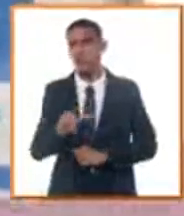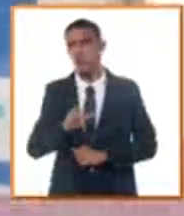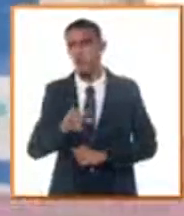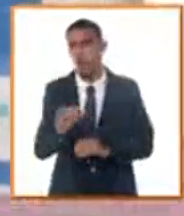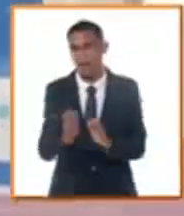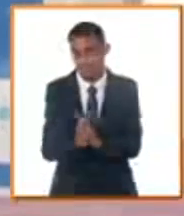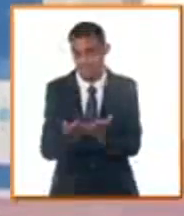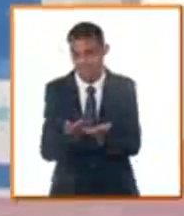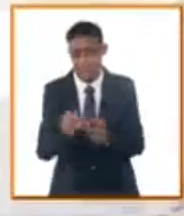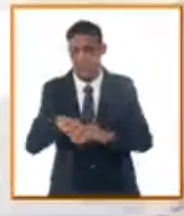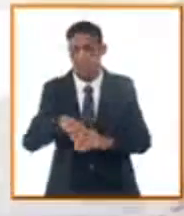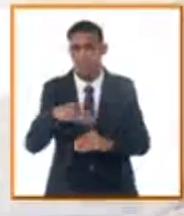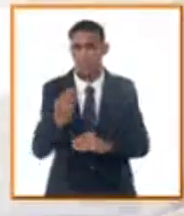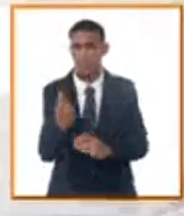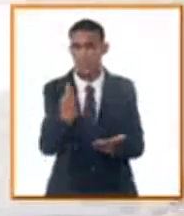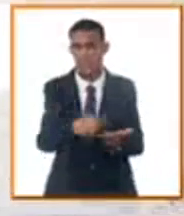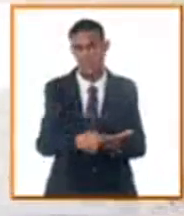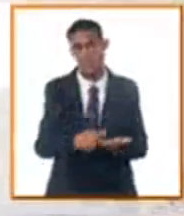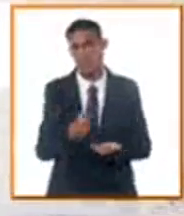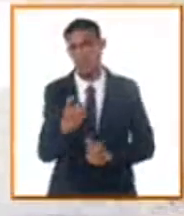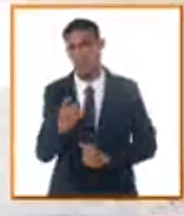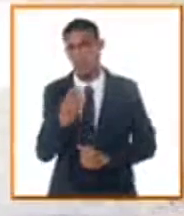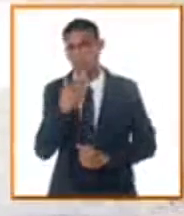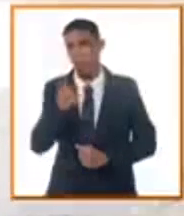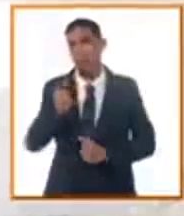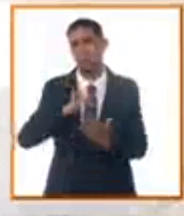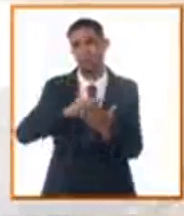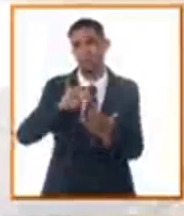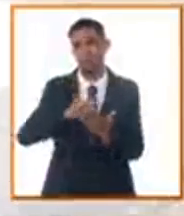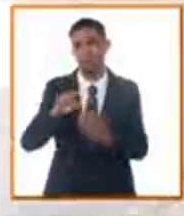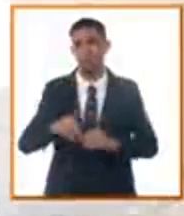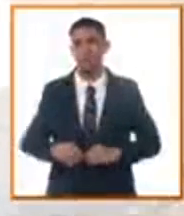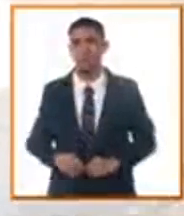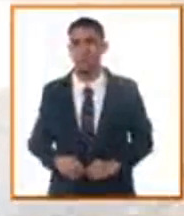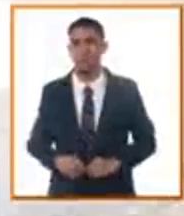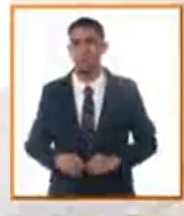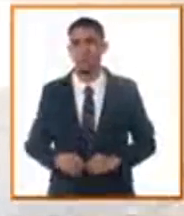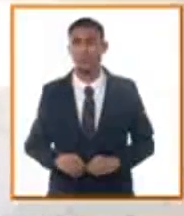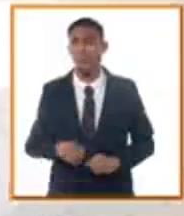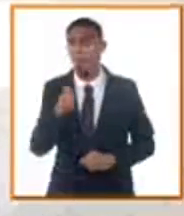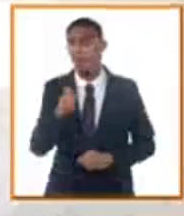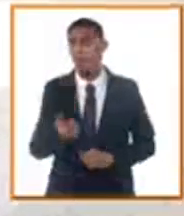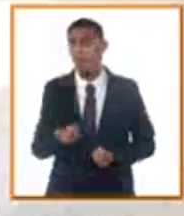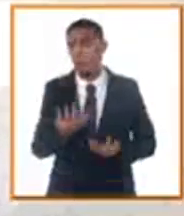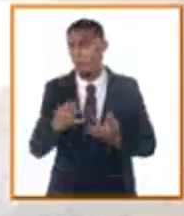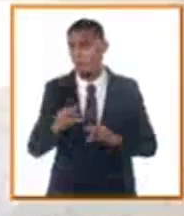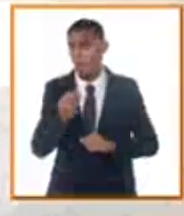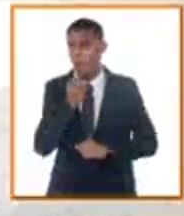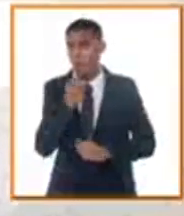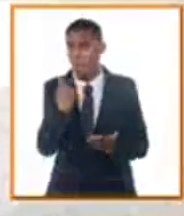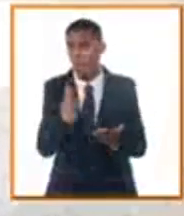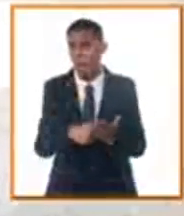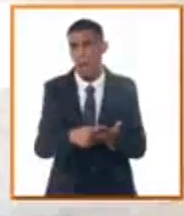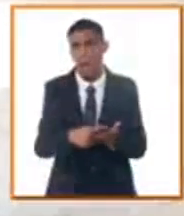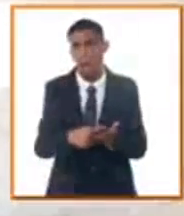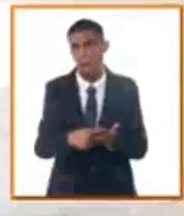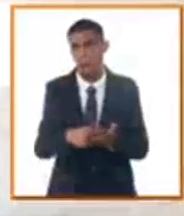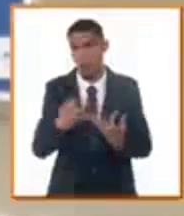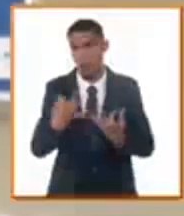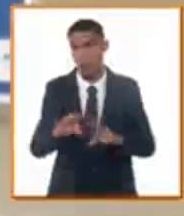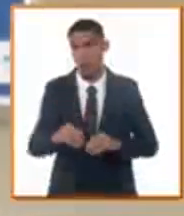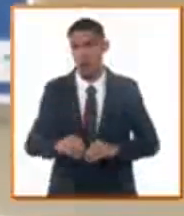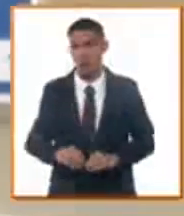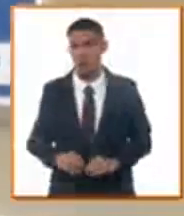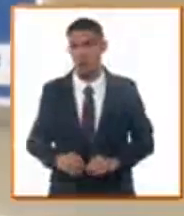del mundo. Como cliente no es tan complicado, da lo mismo pagarlo en moneda nacional en efectivo, pero bueno, es una facilidad que uno tiene de